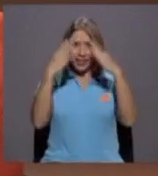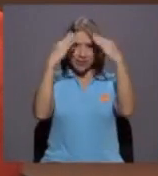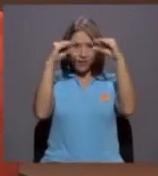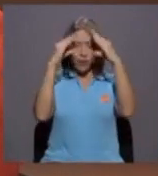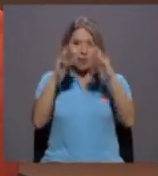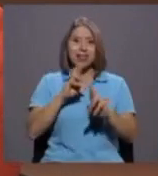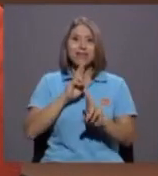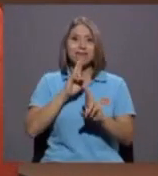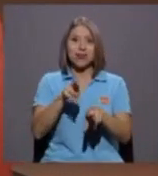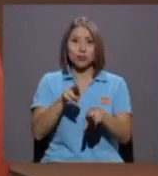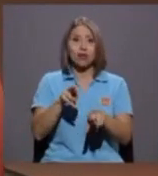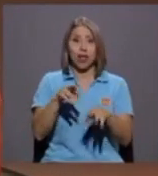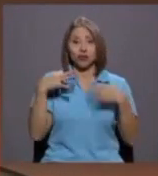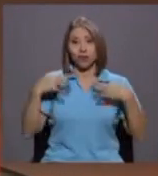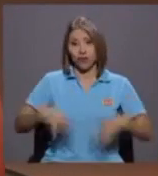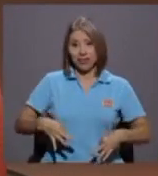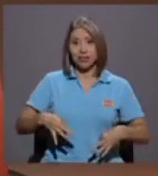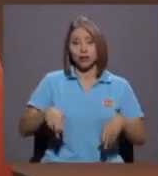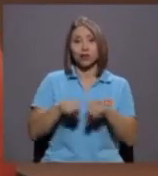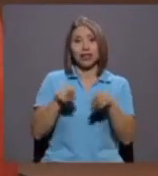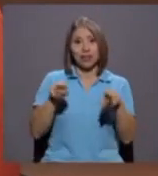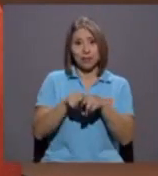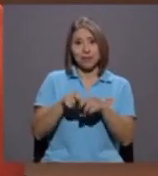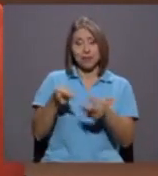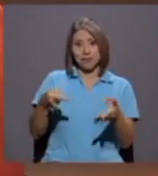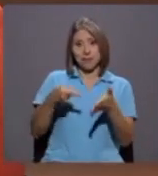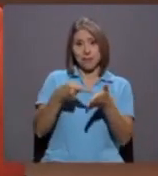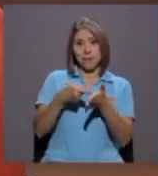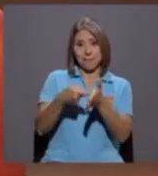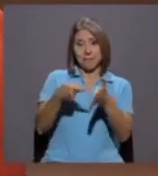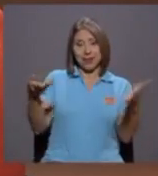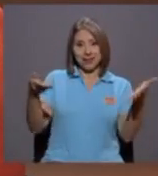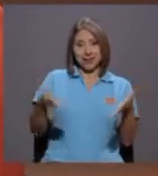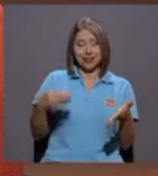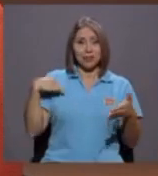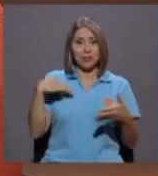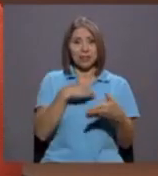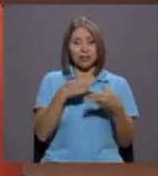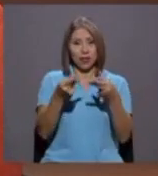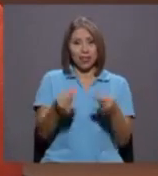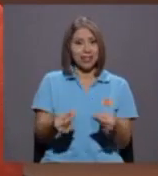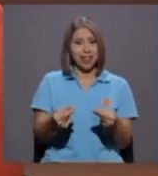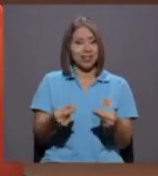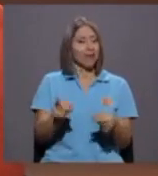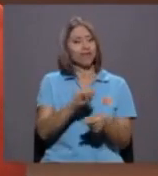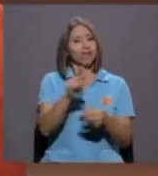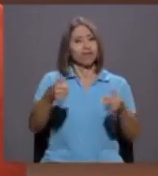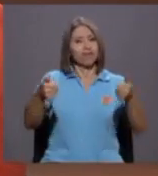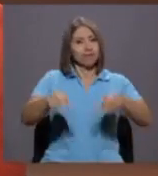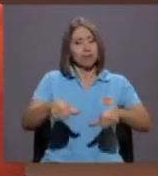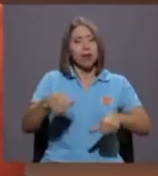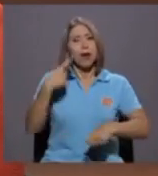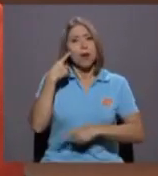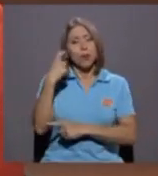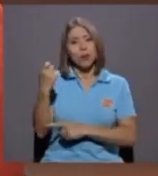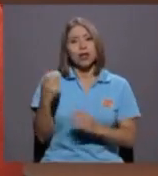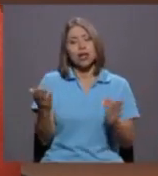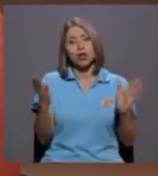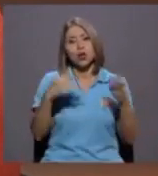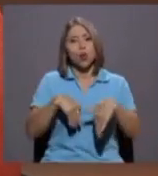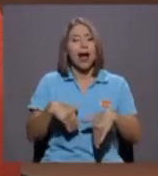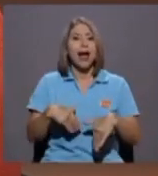resultados físicos que también presenta el Ministerio de Hacienda, tampoco se avala, puesto que no hay, digamos,